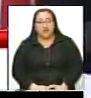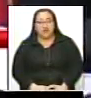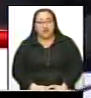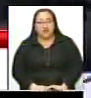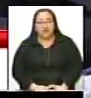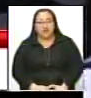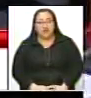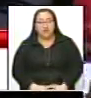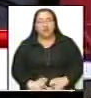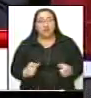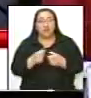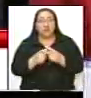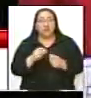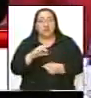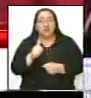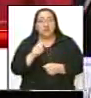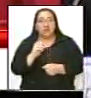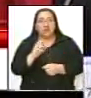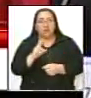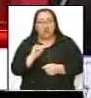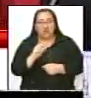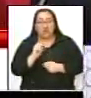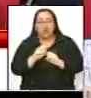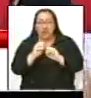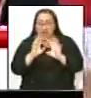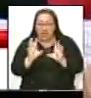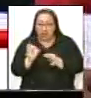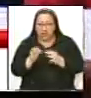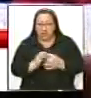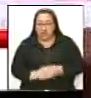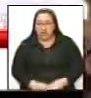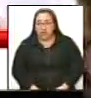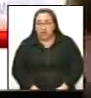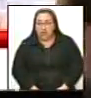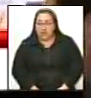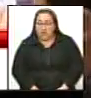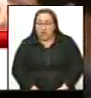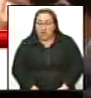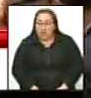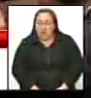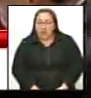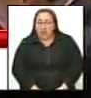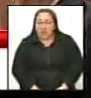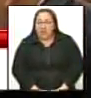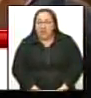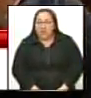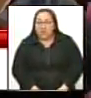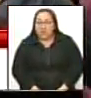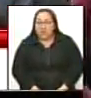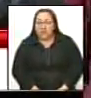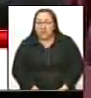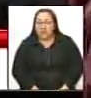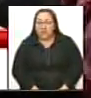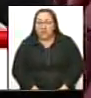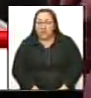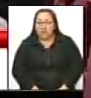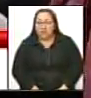Pacori. Solamente una aclaración, señor presidente, por su intermedio al ministro, ¿no?